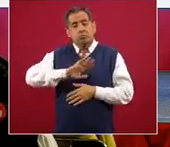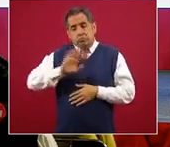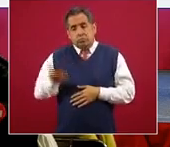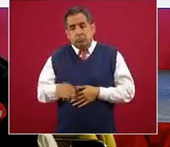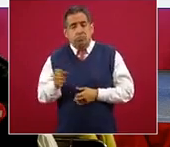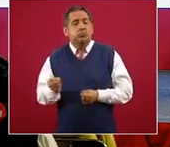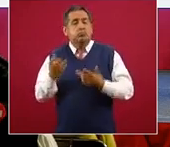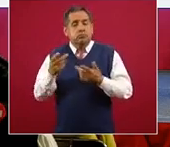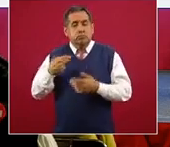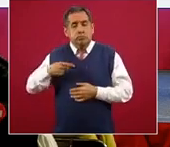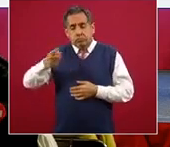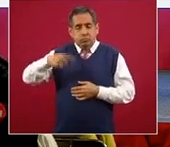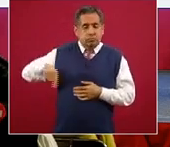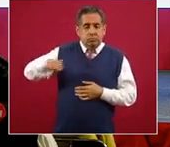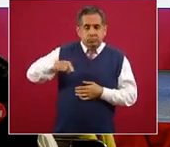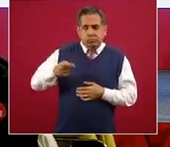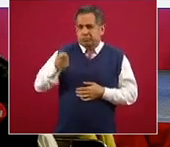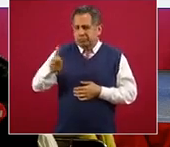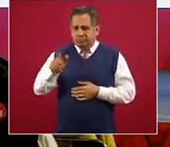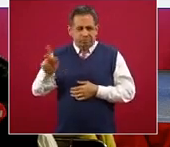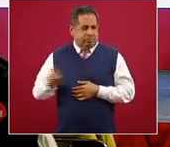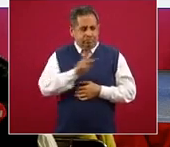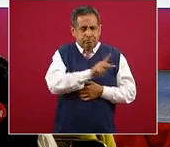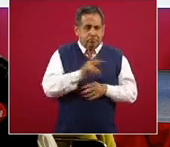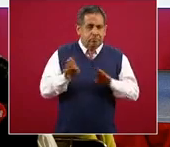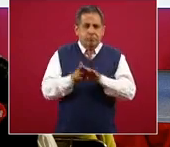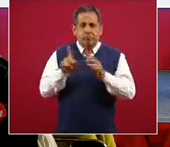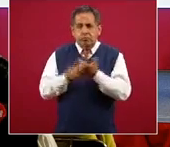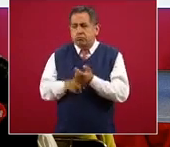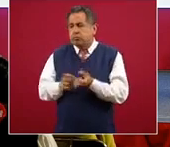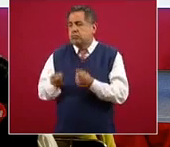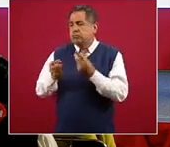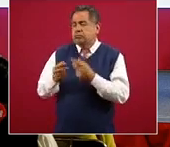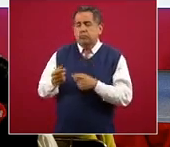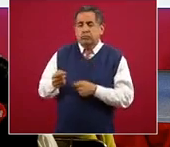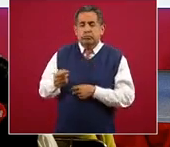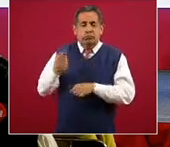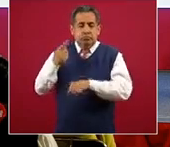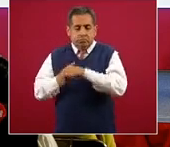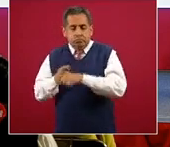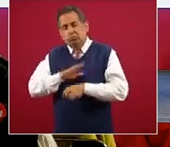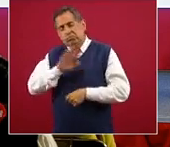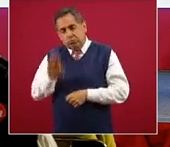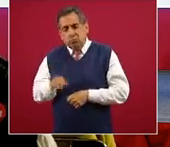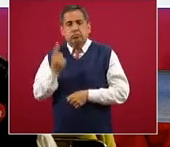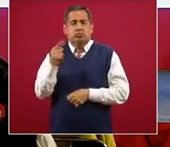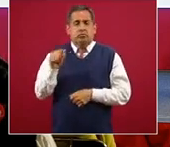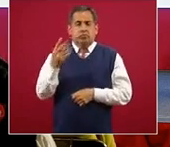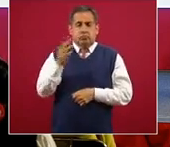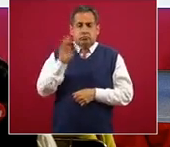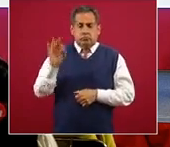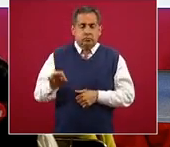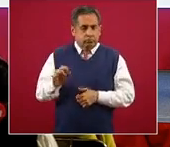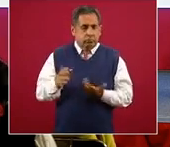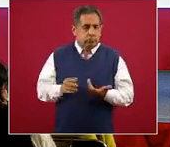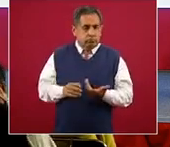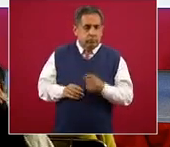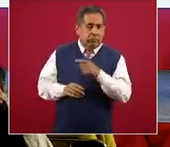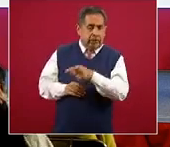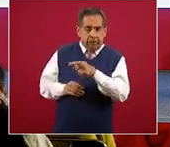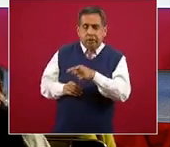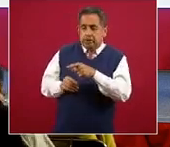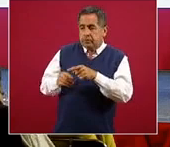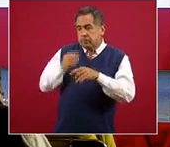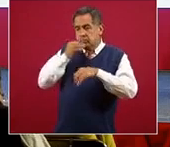mortalidad es parecida y la tasa de letalidad es de 1.4%. Esa tasa de letalidad es la que